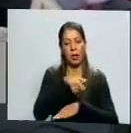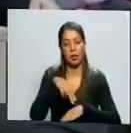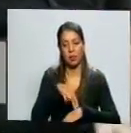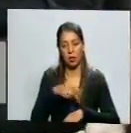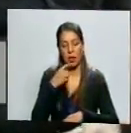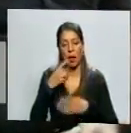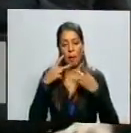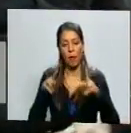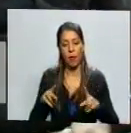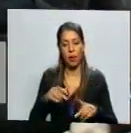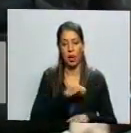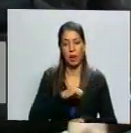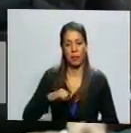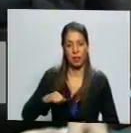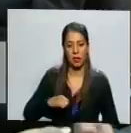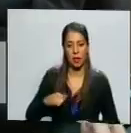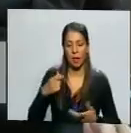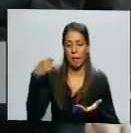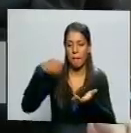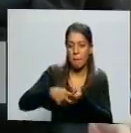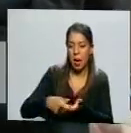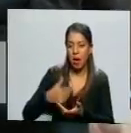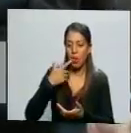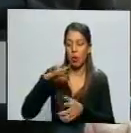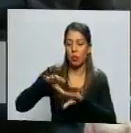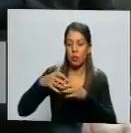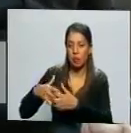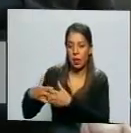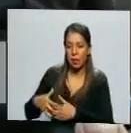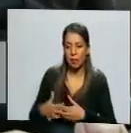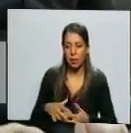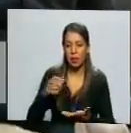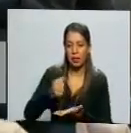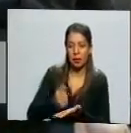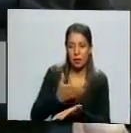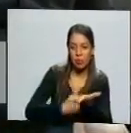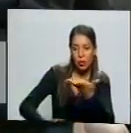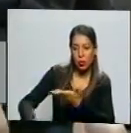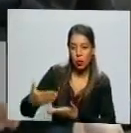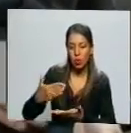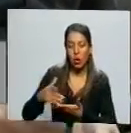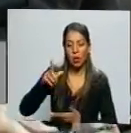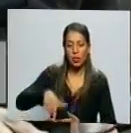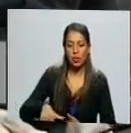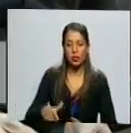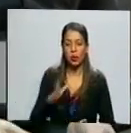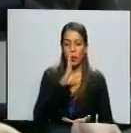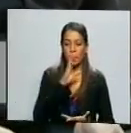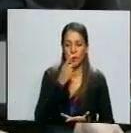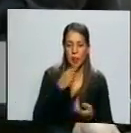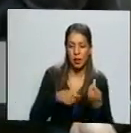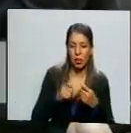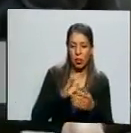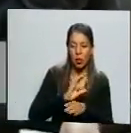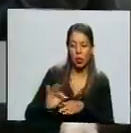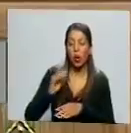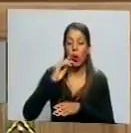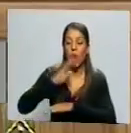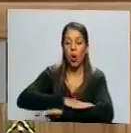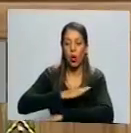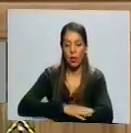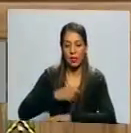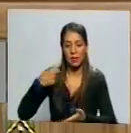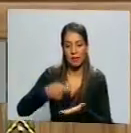para ejecutar pagos a proveedores, recibir pagos, ejecutar transacciones, administrar carteras de inversión, cumplir obligaciones